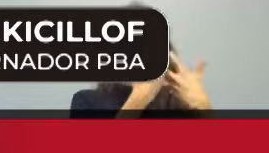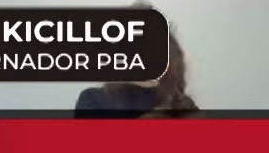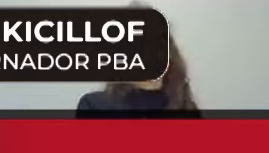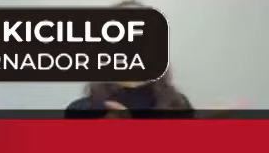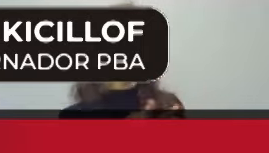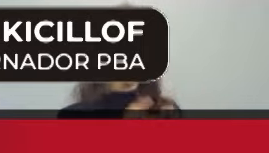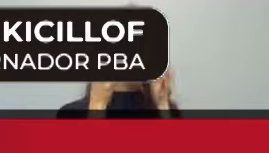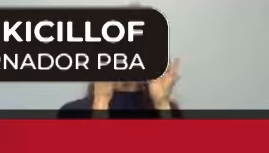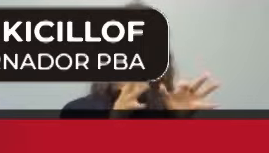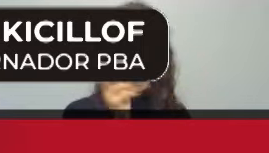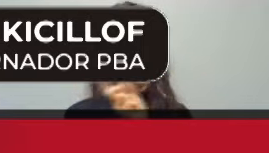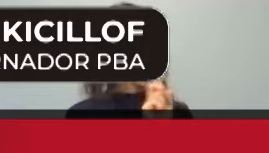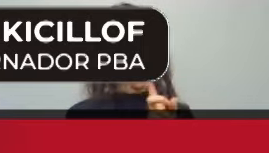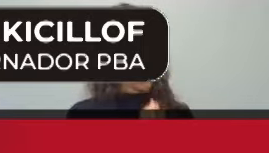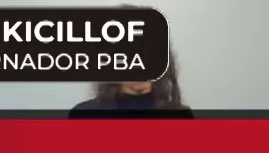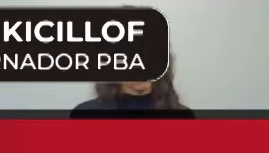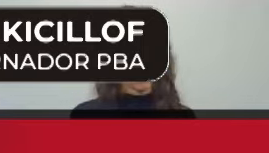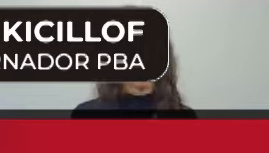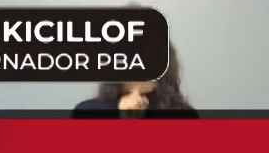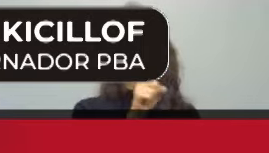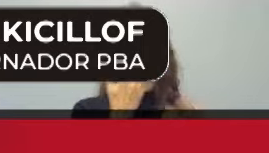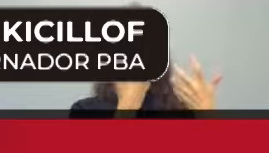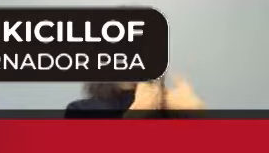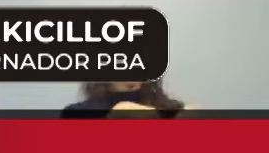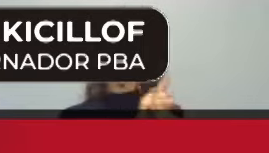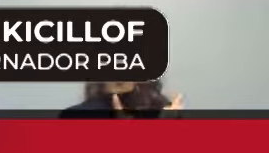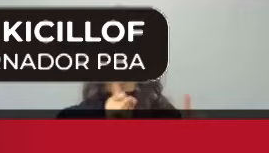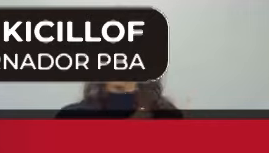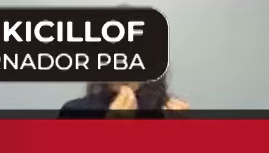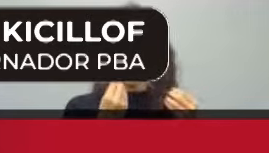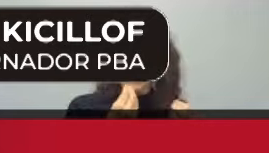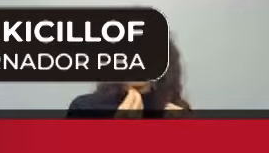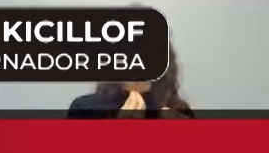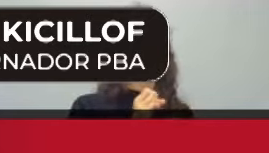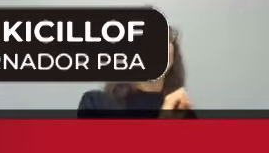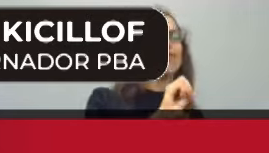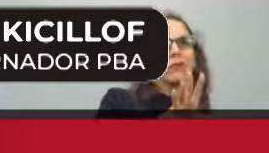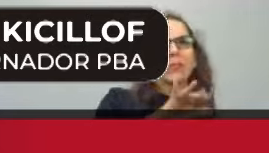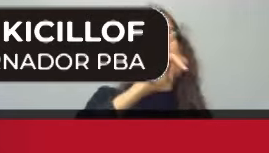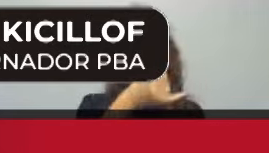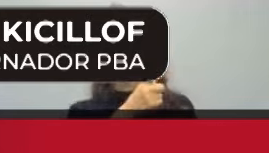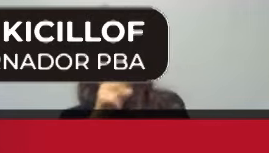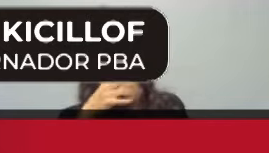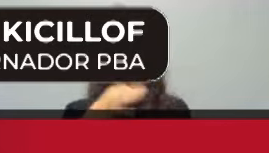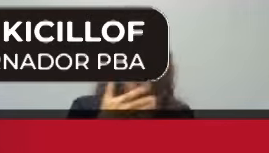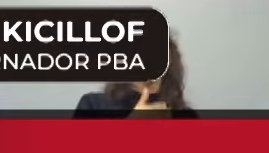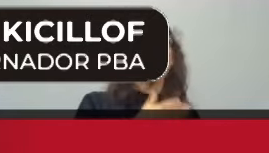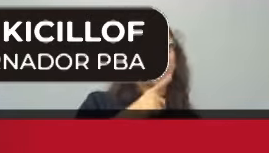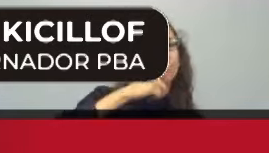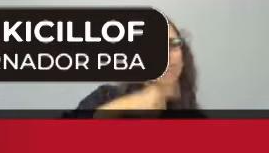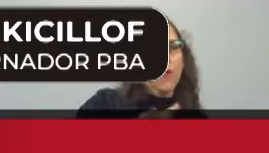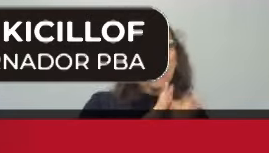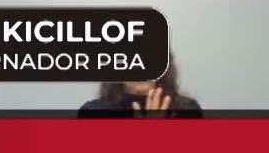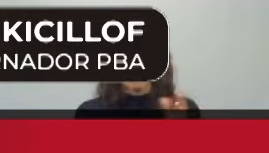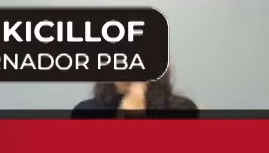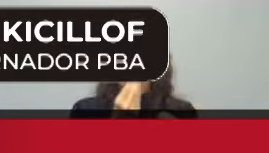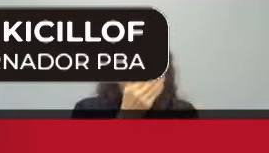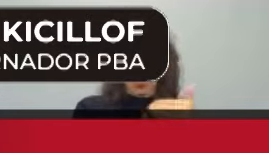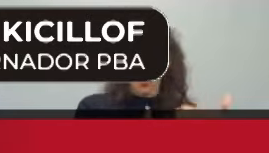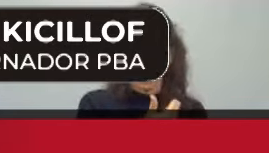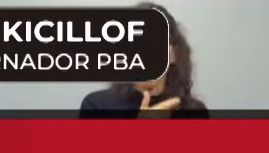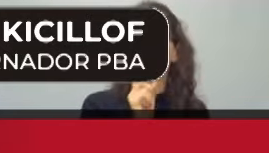¿Qué quiere decir que no son automáticos? Que sus transferencias requieren una decisión administrativa, pero que están solventados,